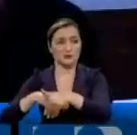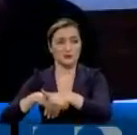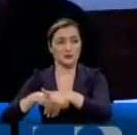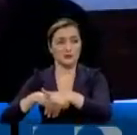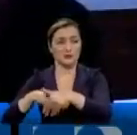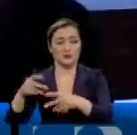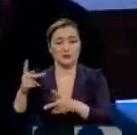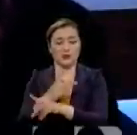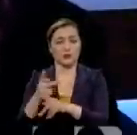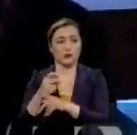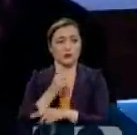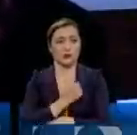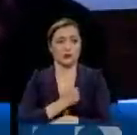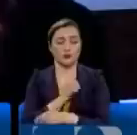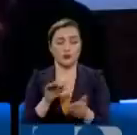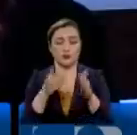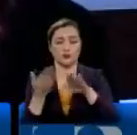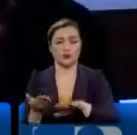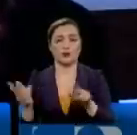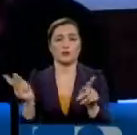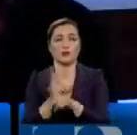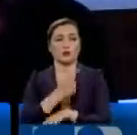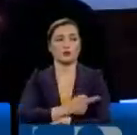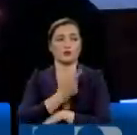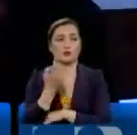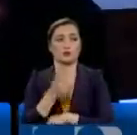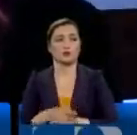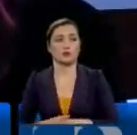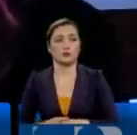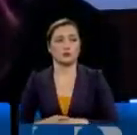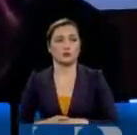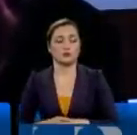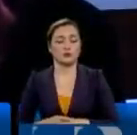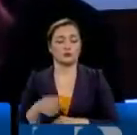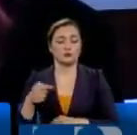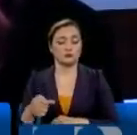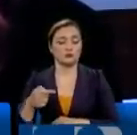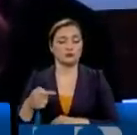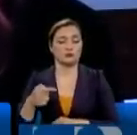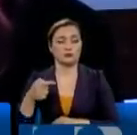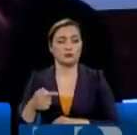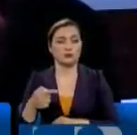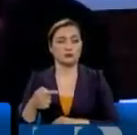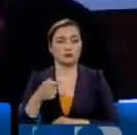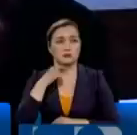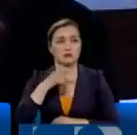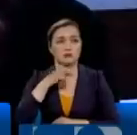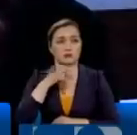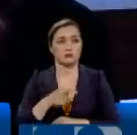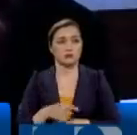me dijeron, lo siento mucho, su esposo falleció. Y todos los días es horrible